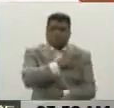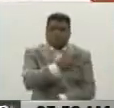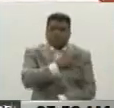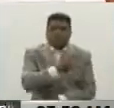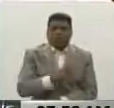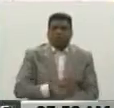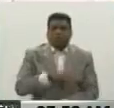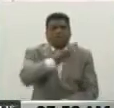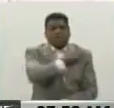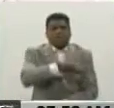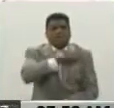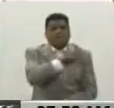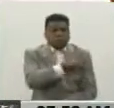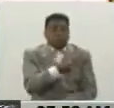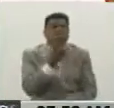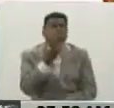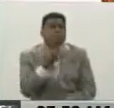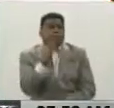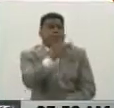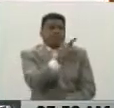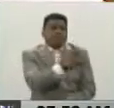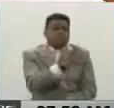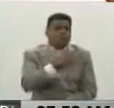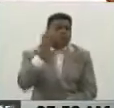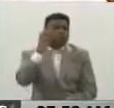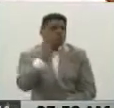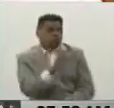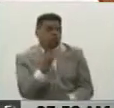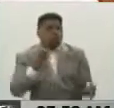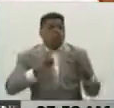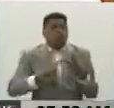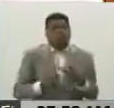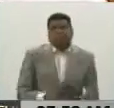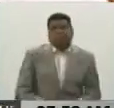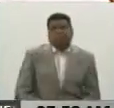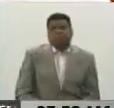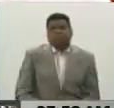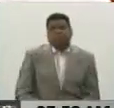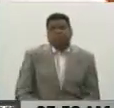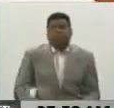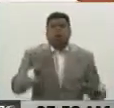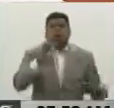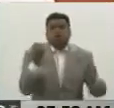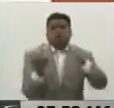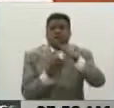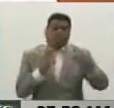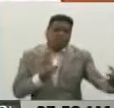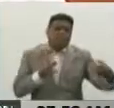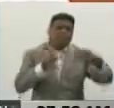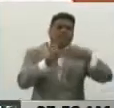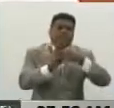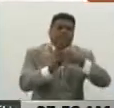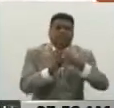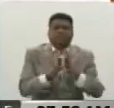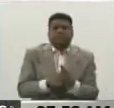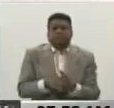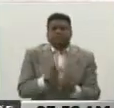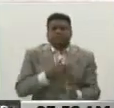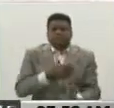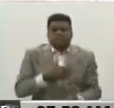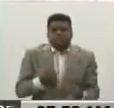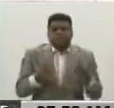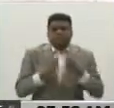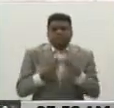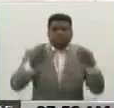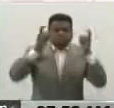de Misión Sucre, INCE, cualquiera de nuestras además instituciones aliadas que quieran incorporar estos elementos de formación